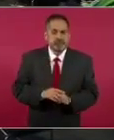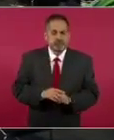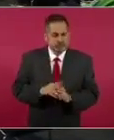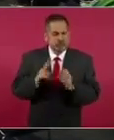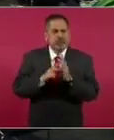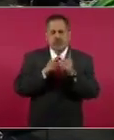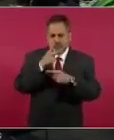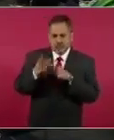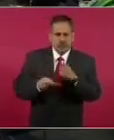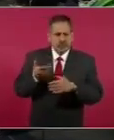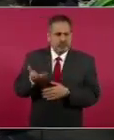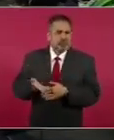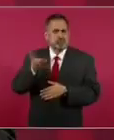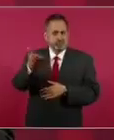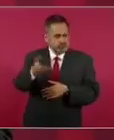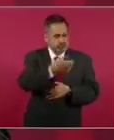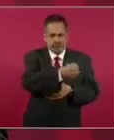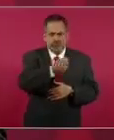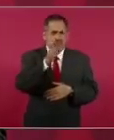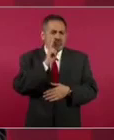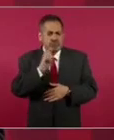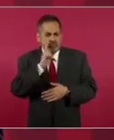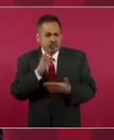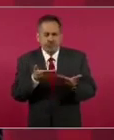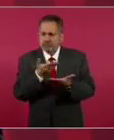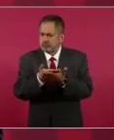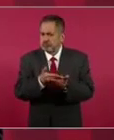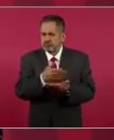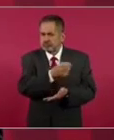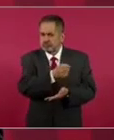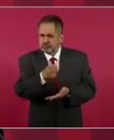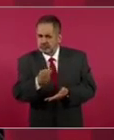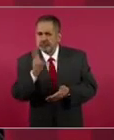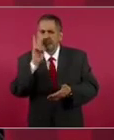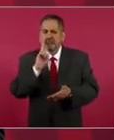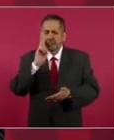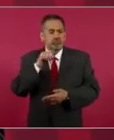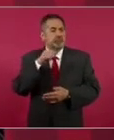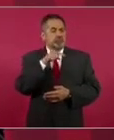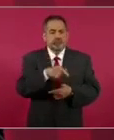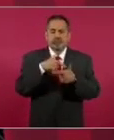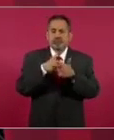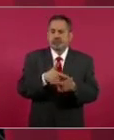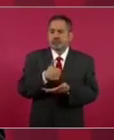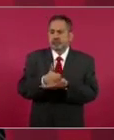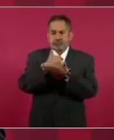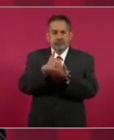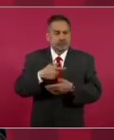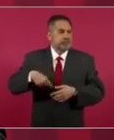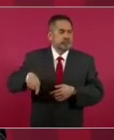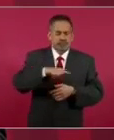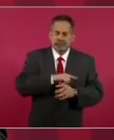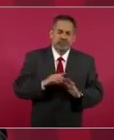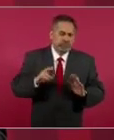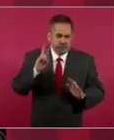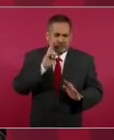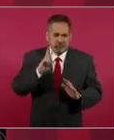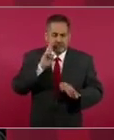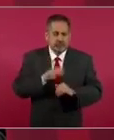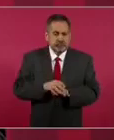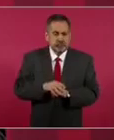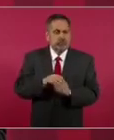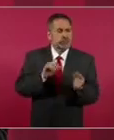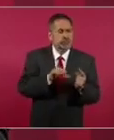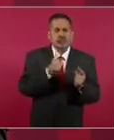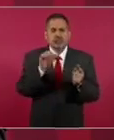postular para que nos siga ayudando. Hay varias